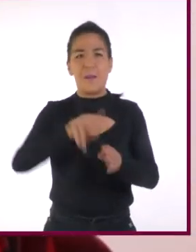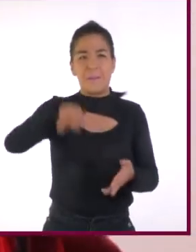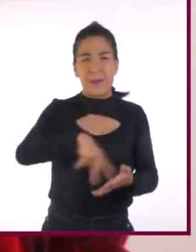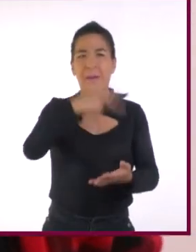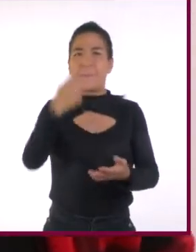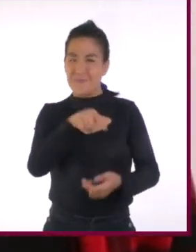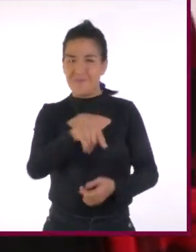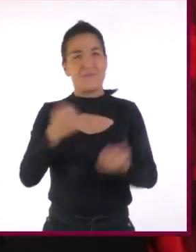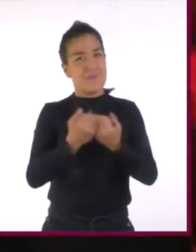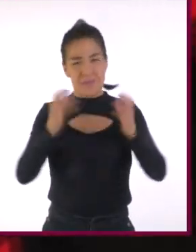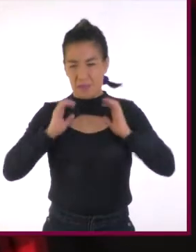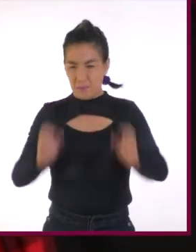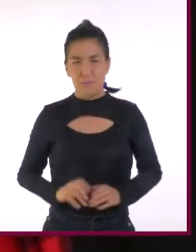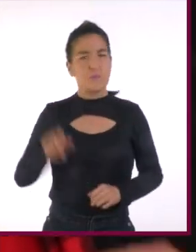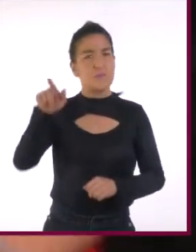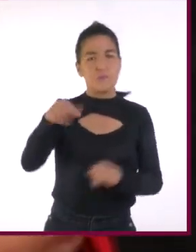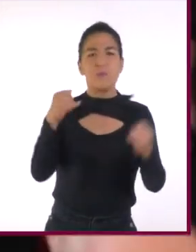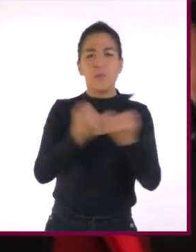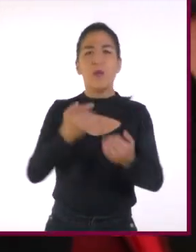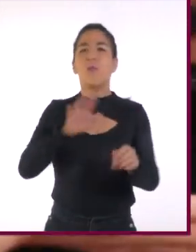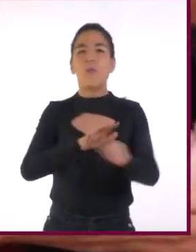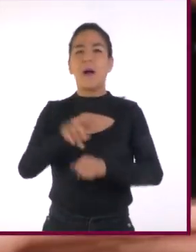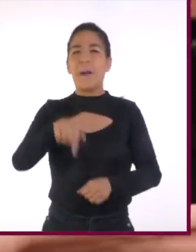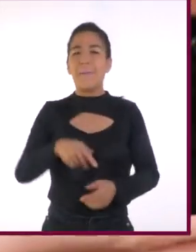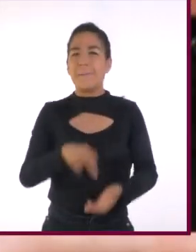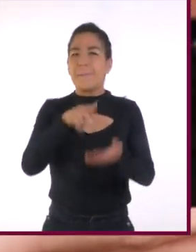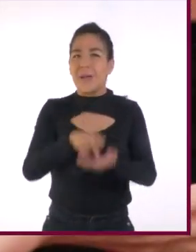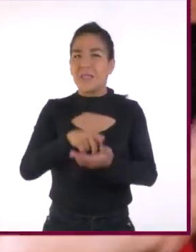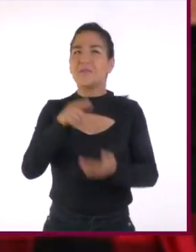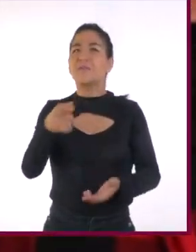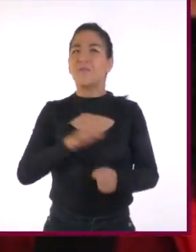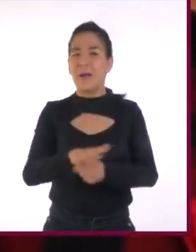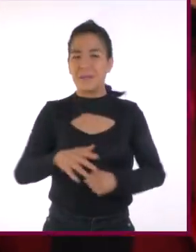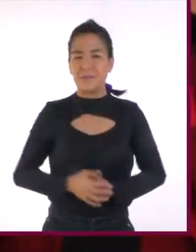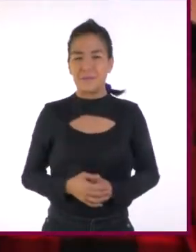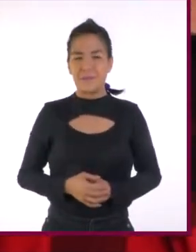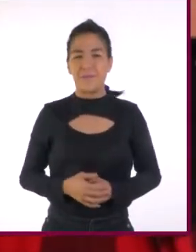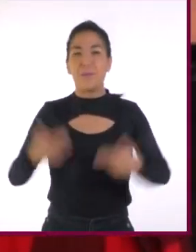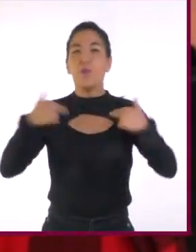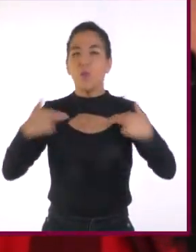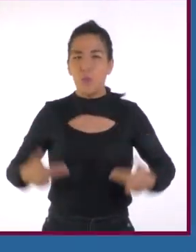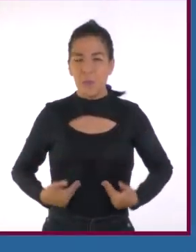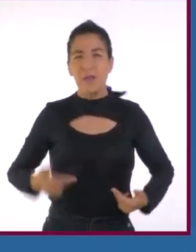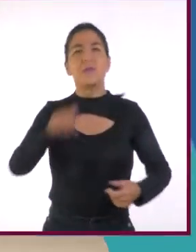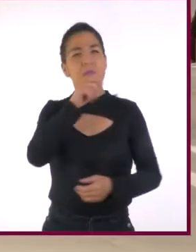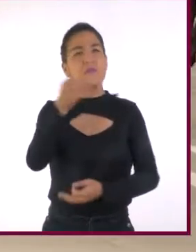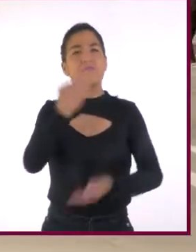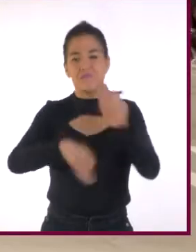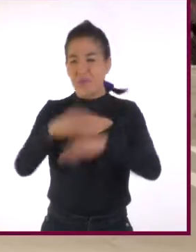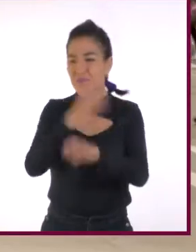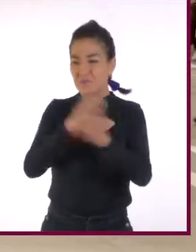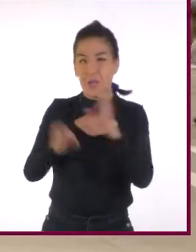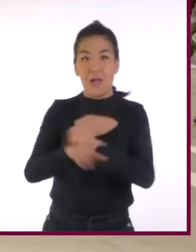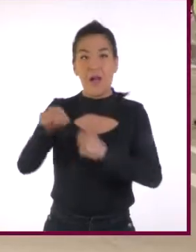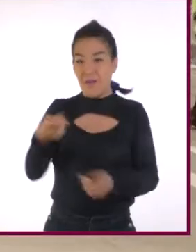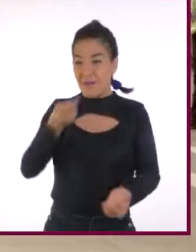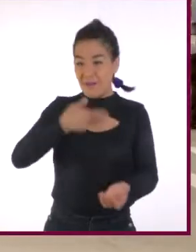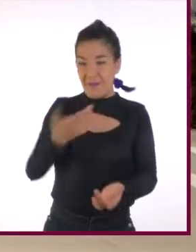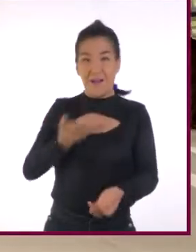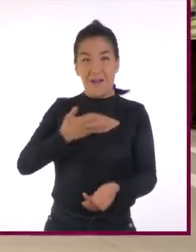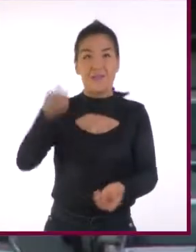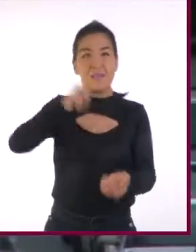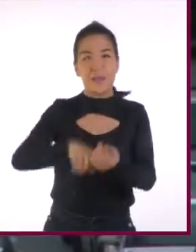clavadistas? Sí, hasta nosotros con nuestro cuerpo. Tú también puedes conocer tu centro de masa. ¿No? Vamos a ver cómo. Los humanos y todos los